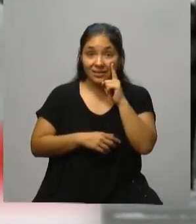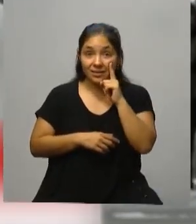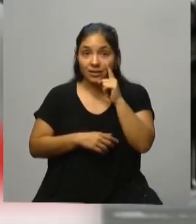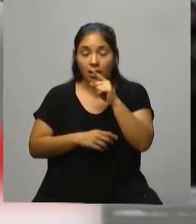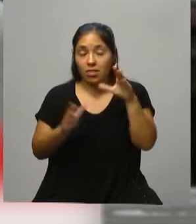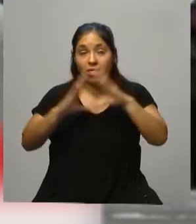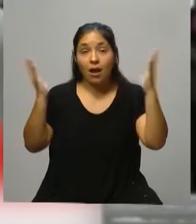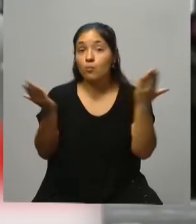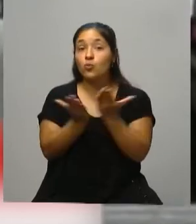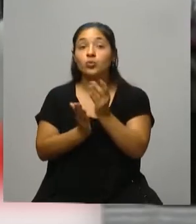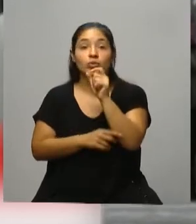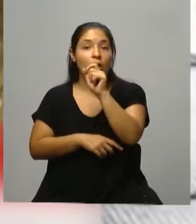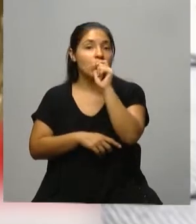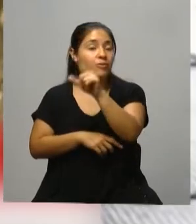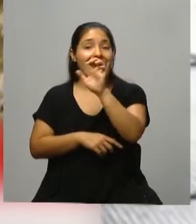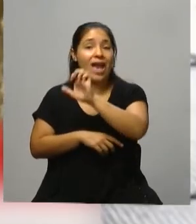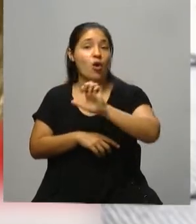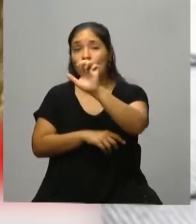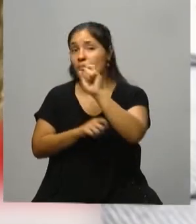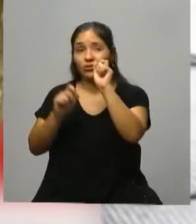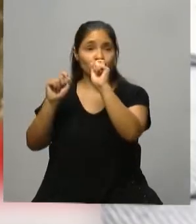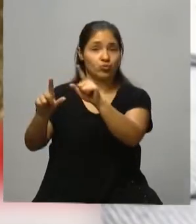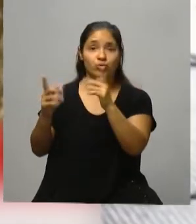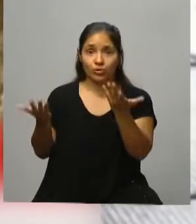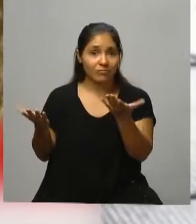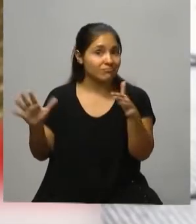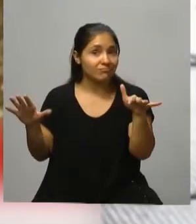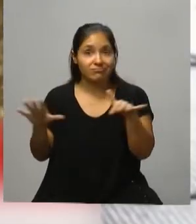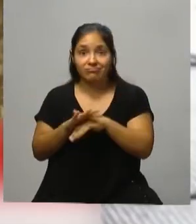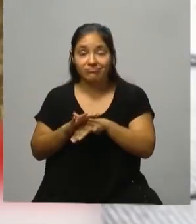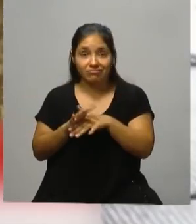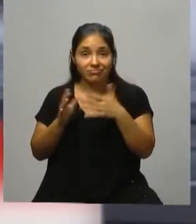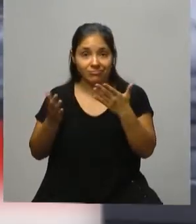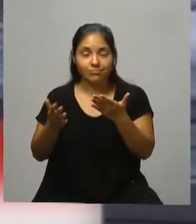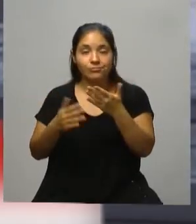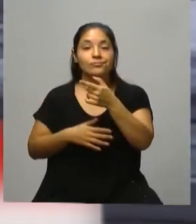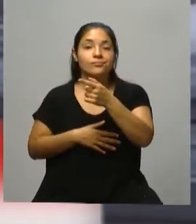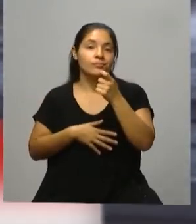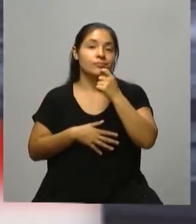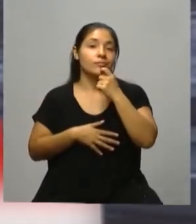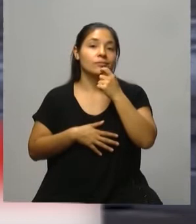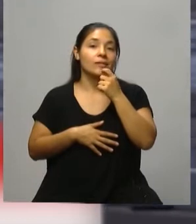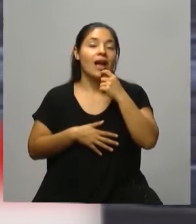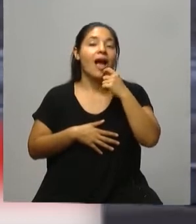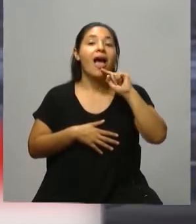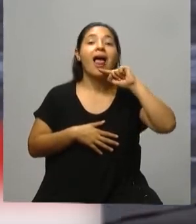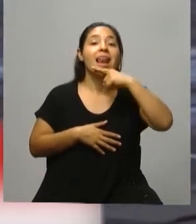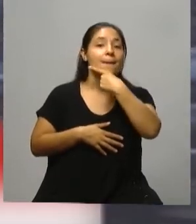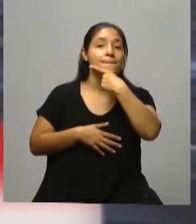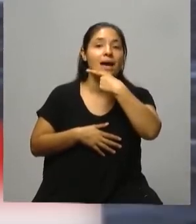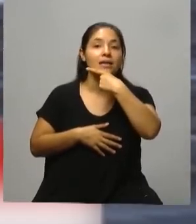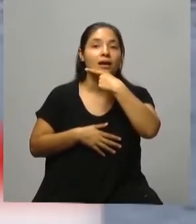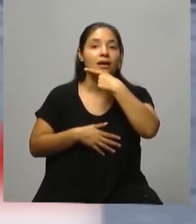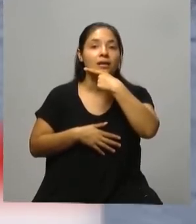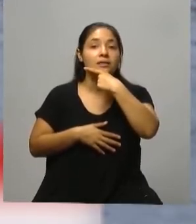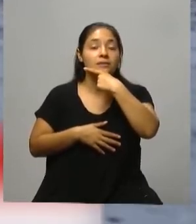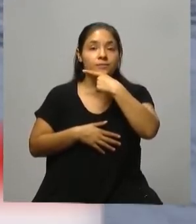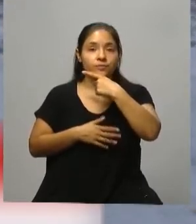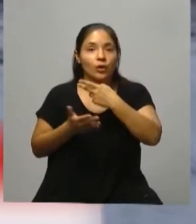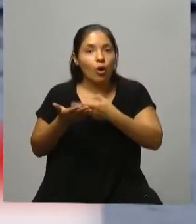el intendente Tunuyán, que es Aveiro, y que serían como las dos figuras dentro del Frente de Todos que se están